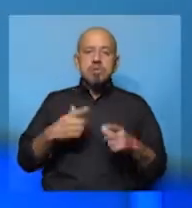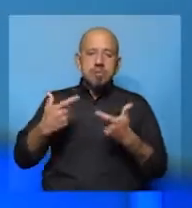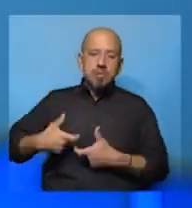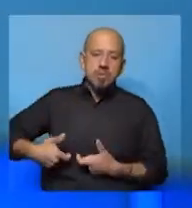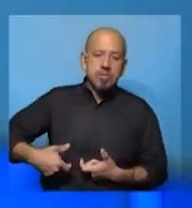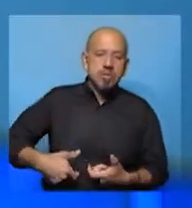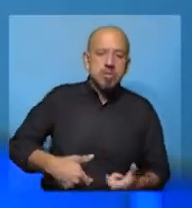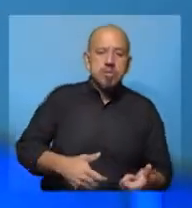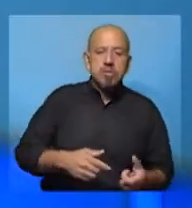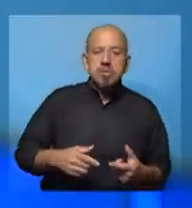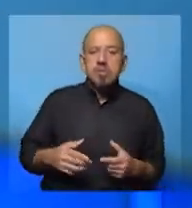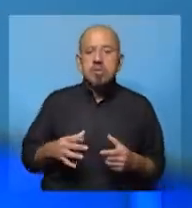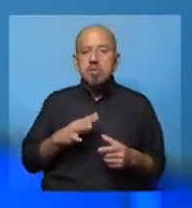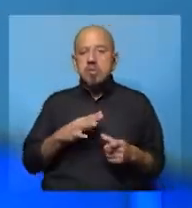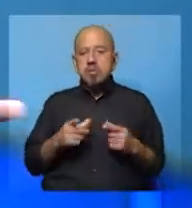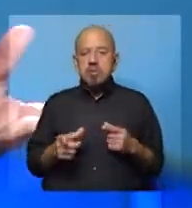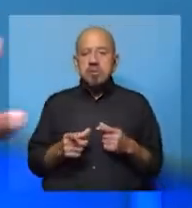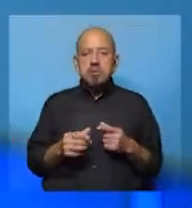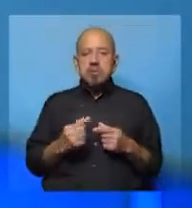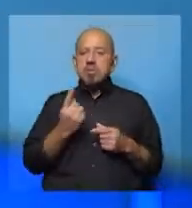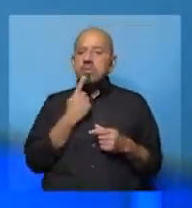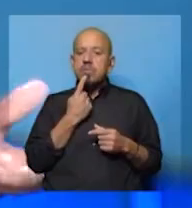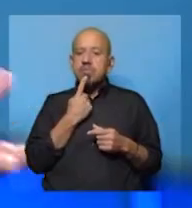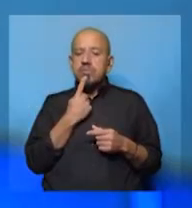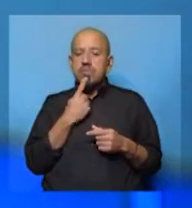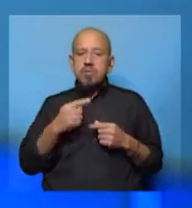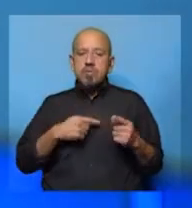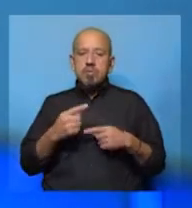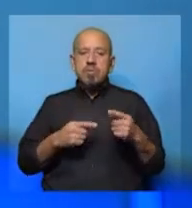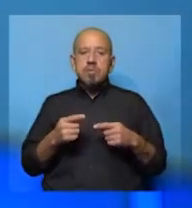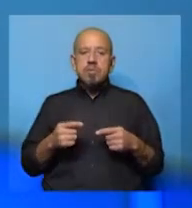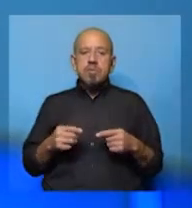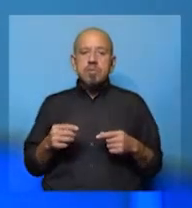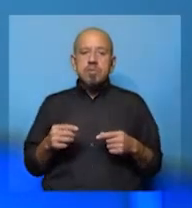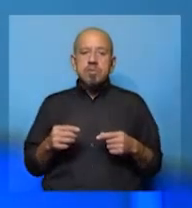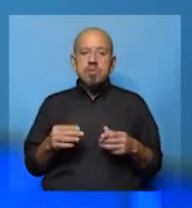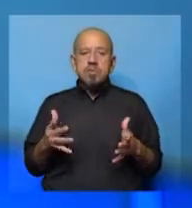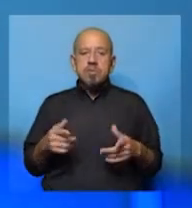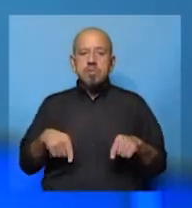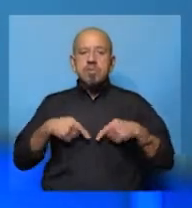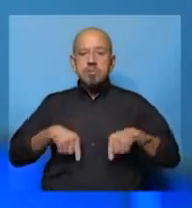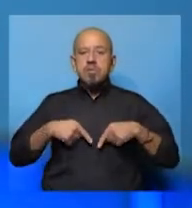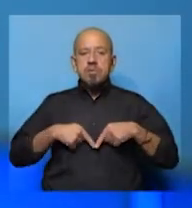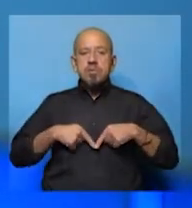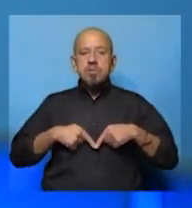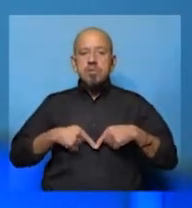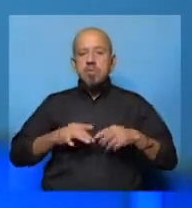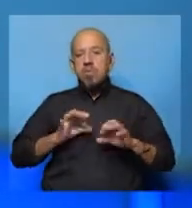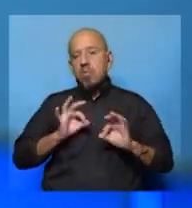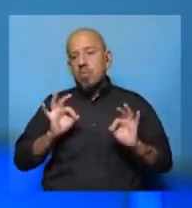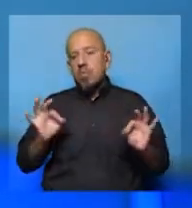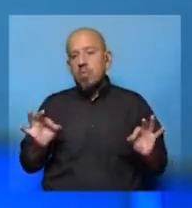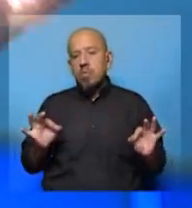eran no de una política permanente eh de la intendencia o